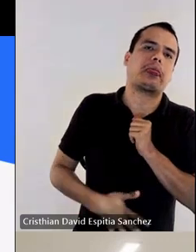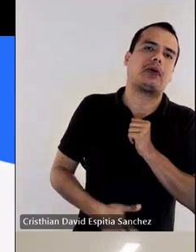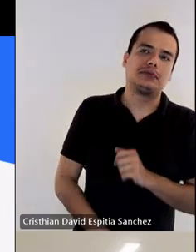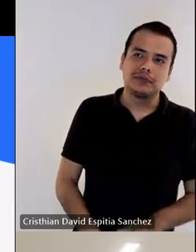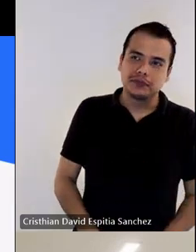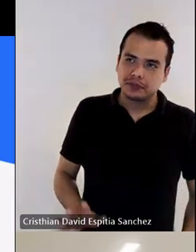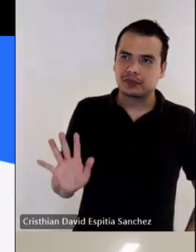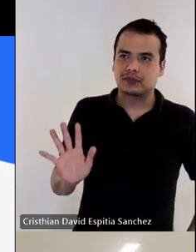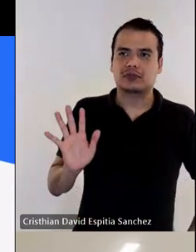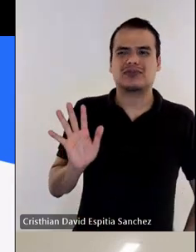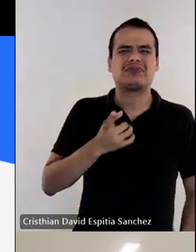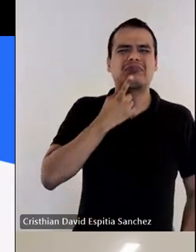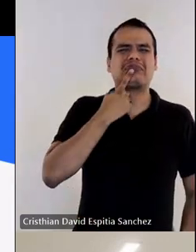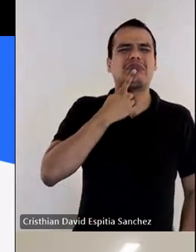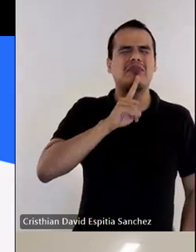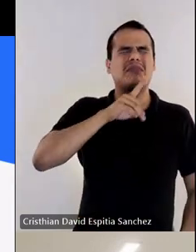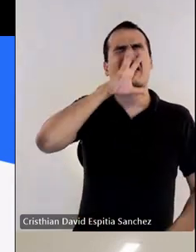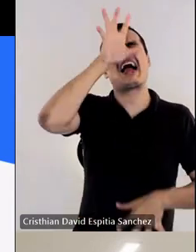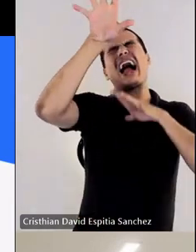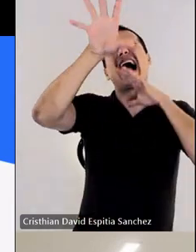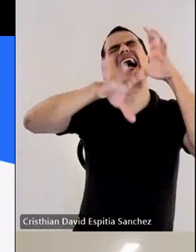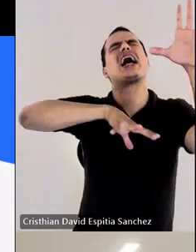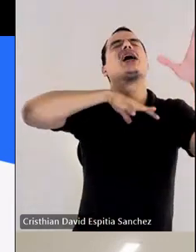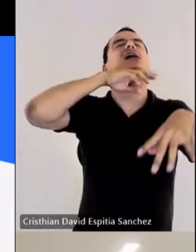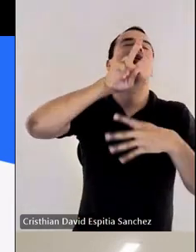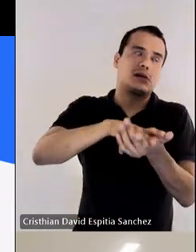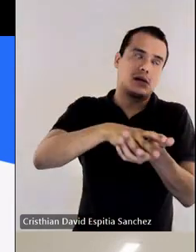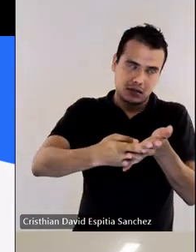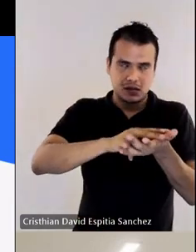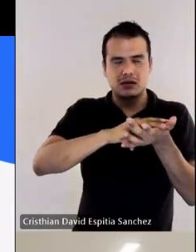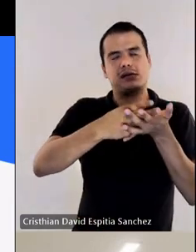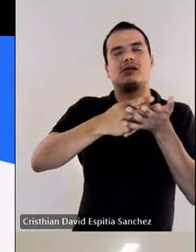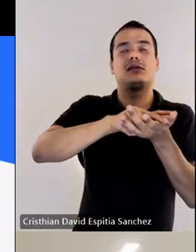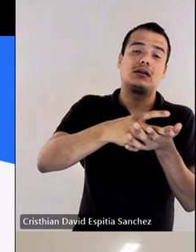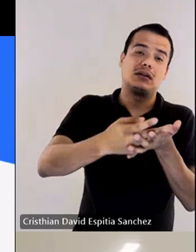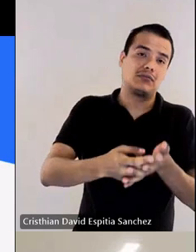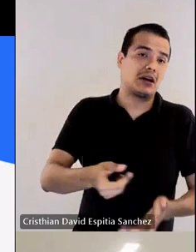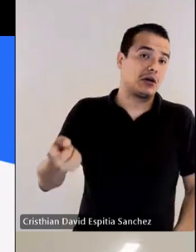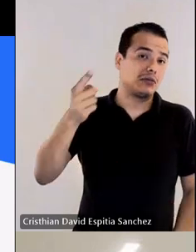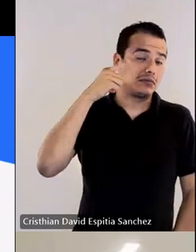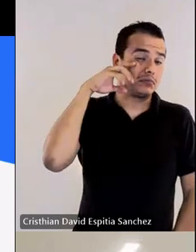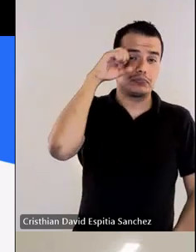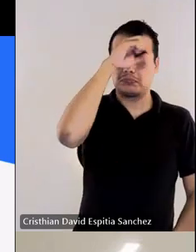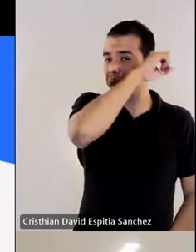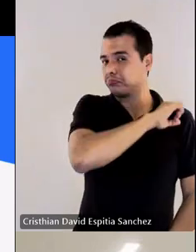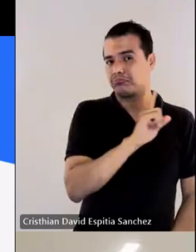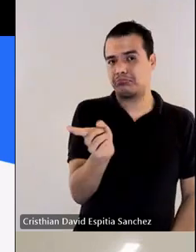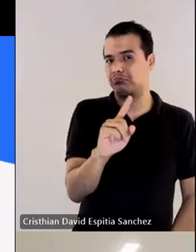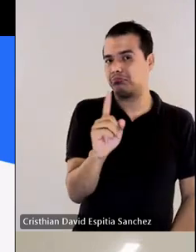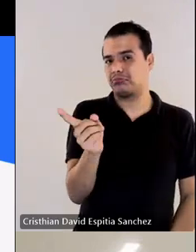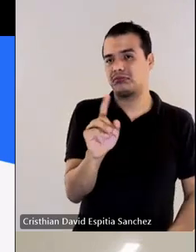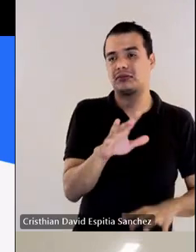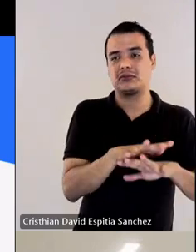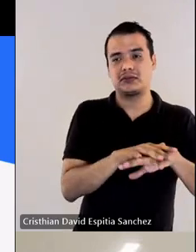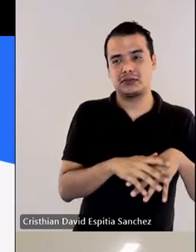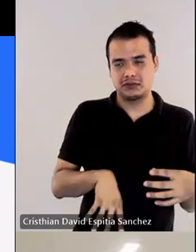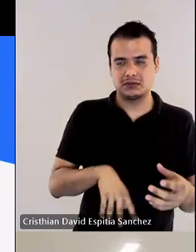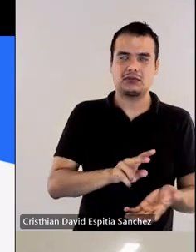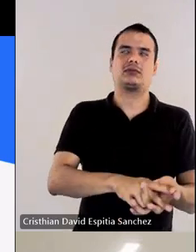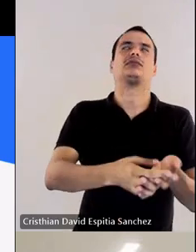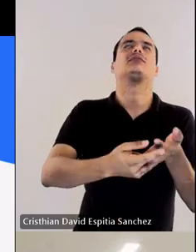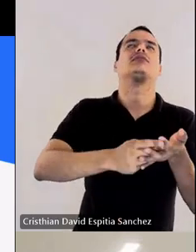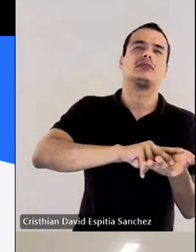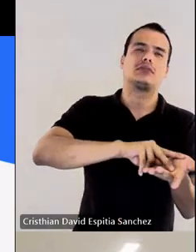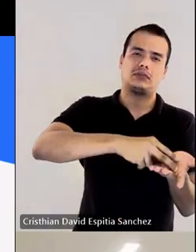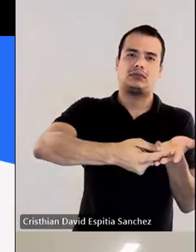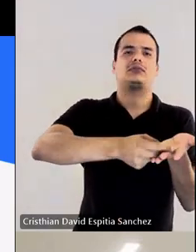algunos ruidos de como gritos, están totalmente inconsciente y ya cuando la convulsión ya termina,